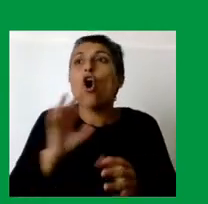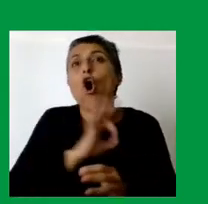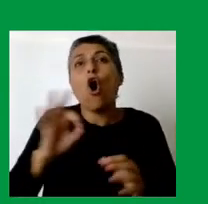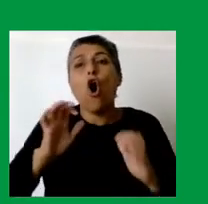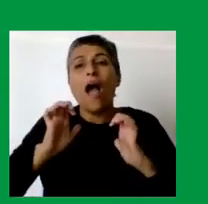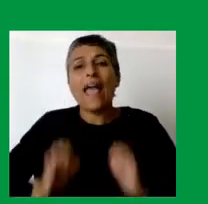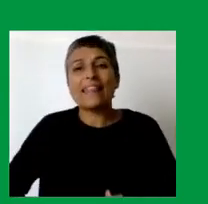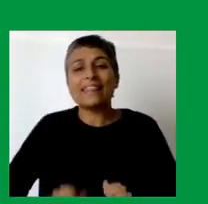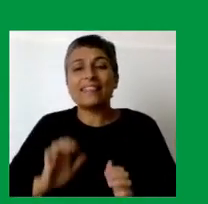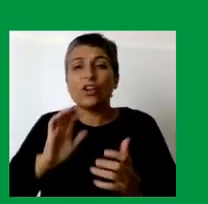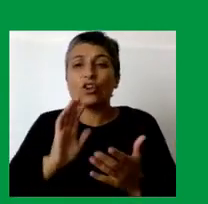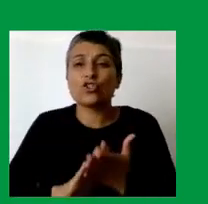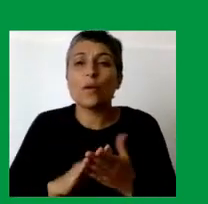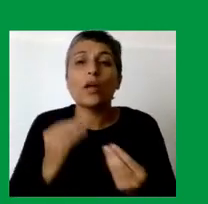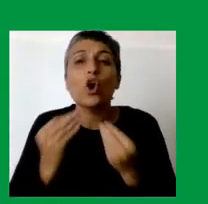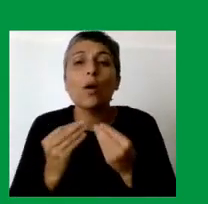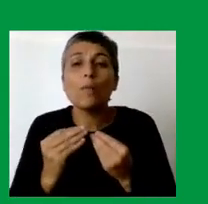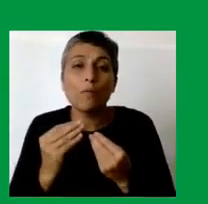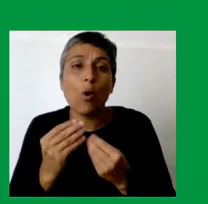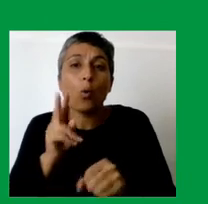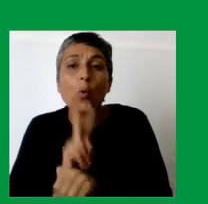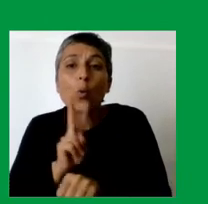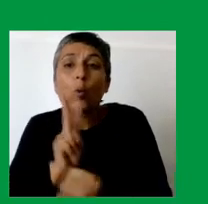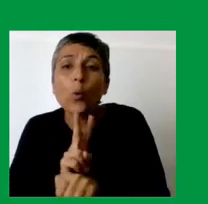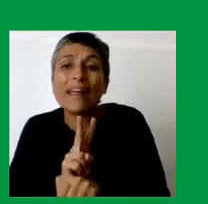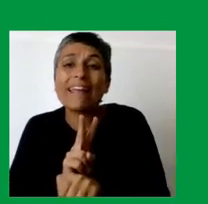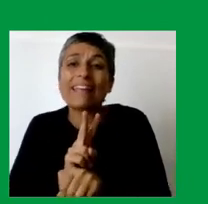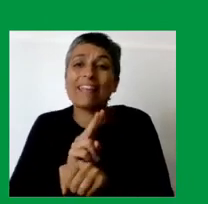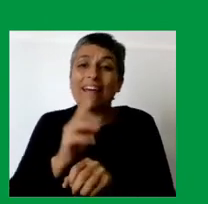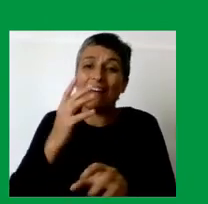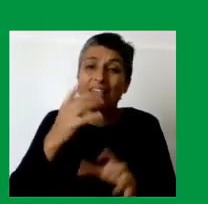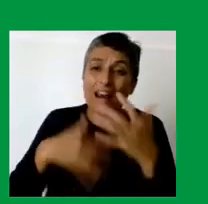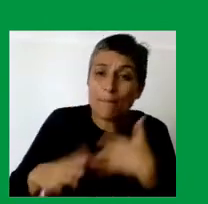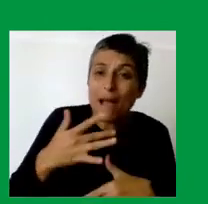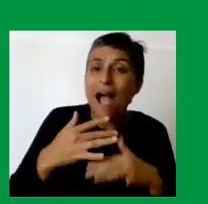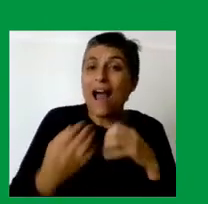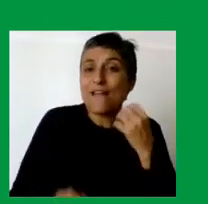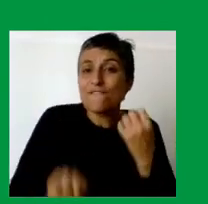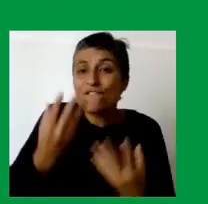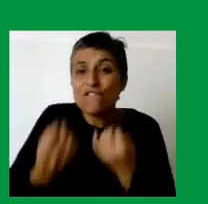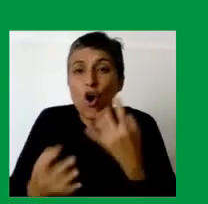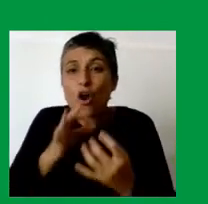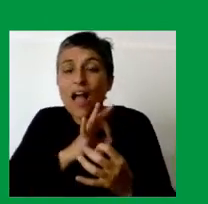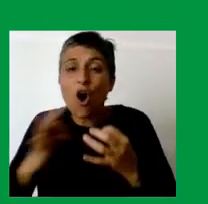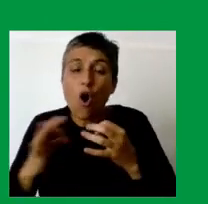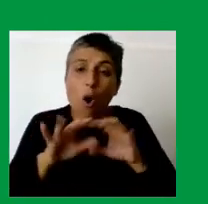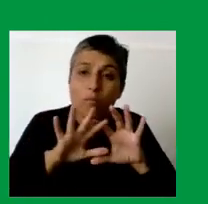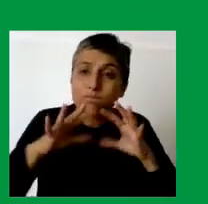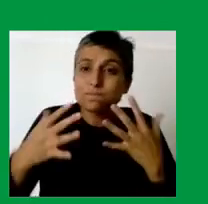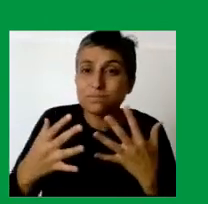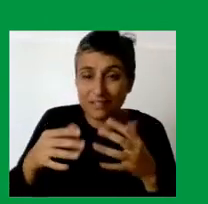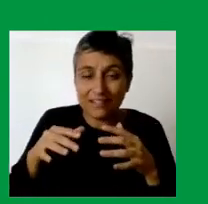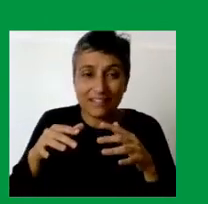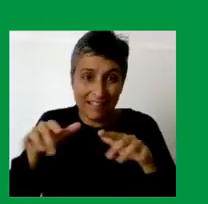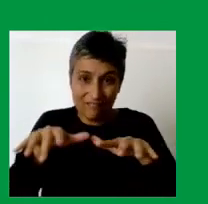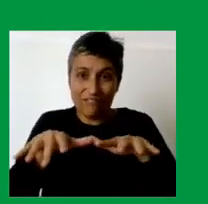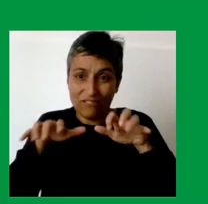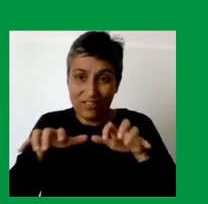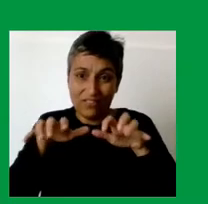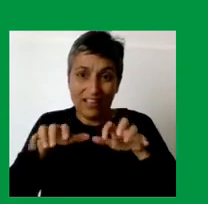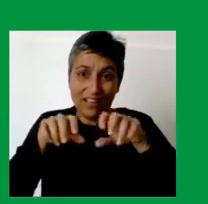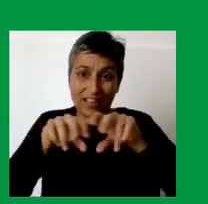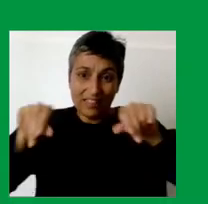de los recursos naturales, de las especies compañeras que conviven en la Tierra, porque la Tierra no es